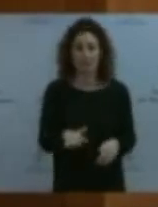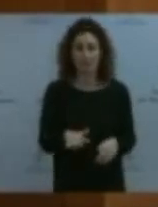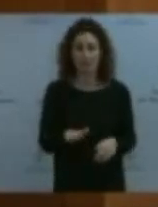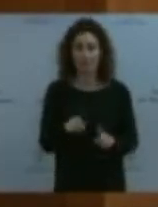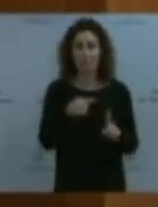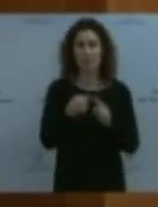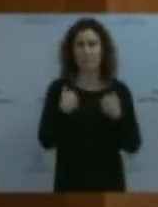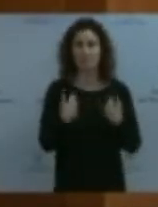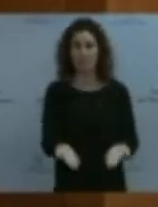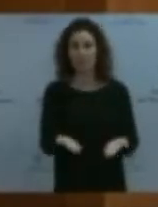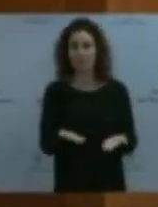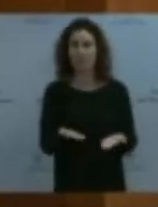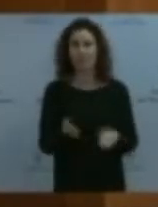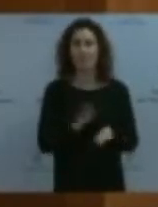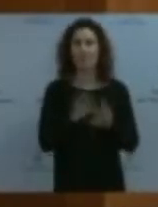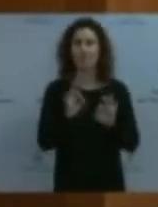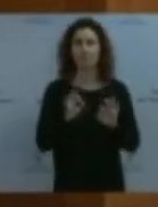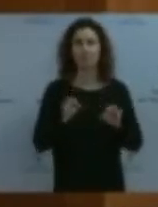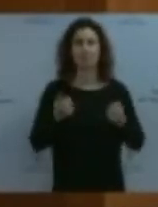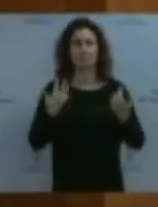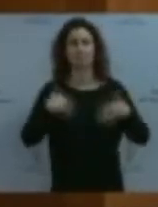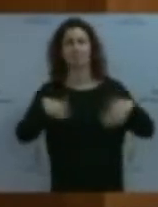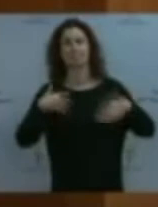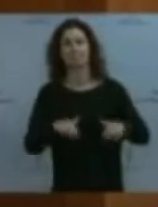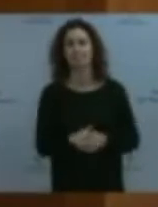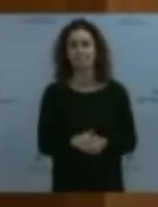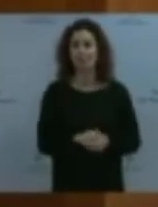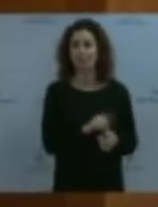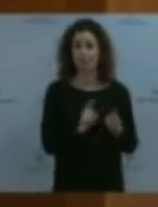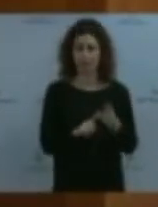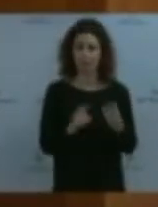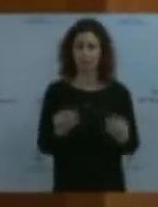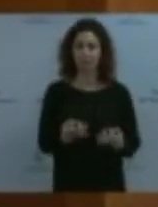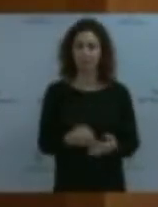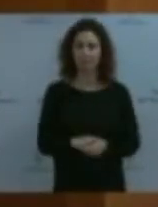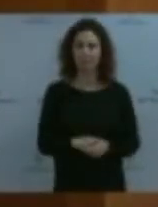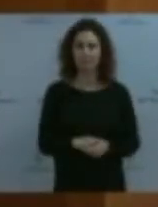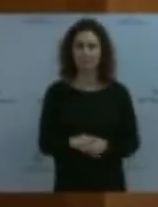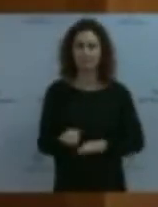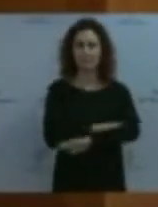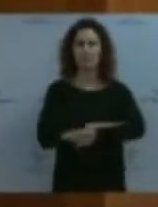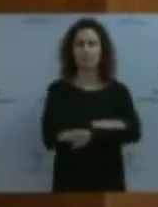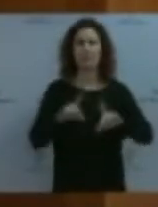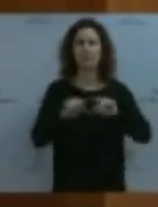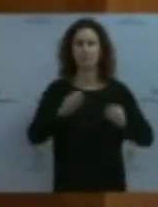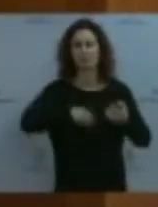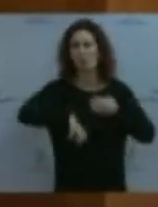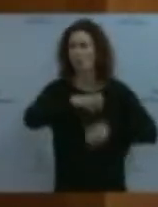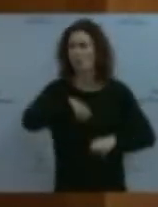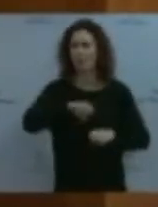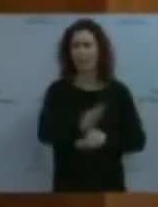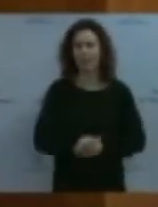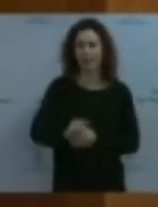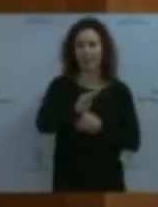enriba. La tercera certeza, el Gobierno de Asturias es incapaz de mantener y conservar la ciudad de Perlora de